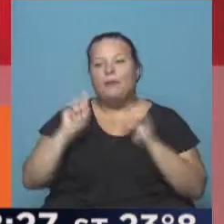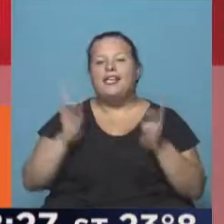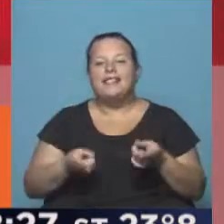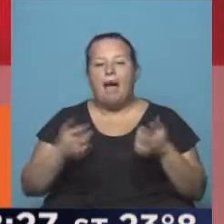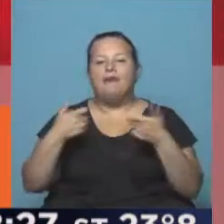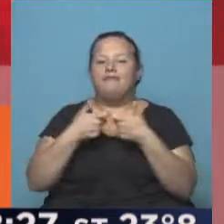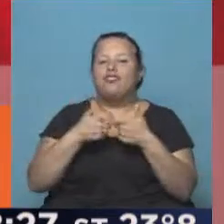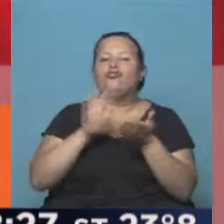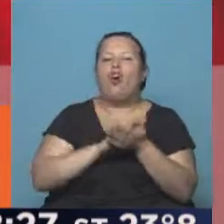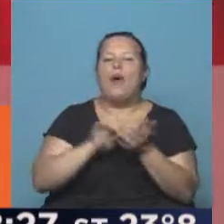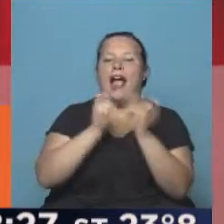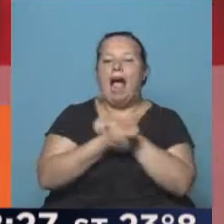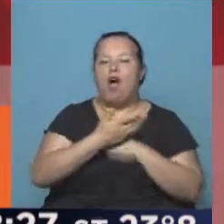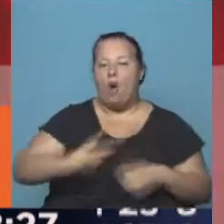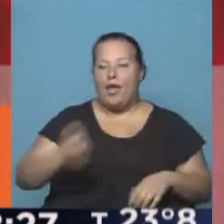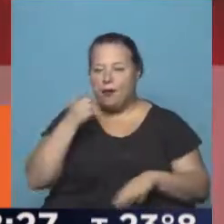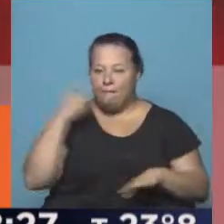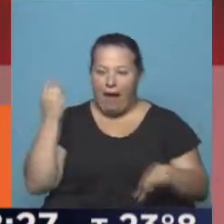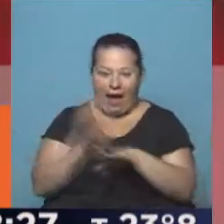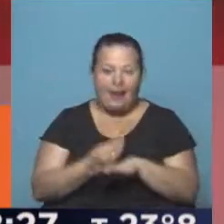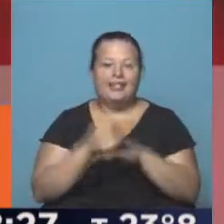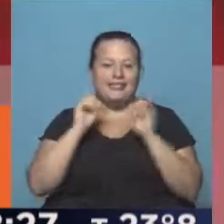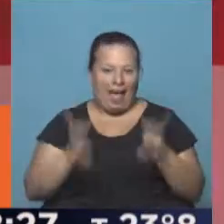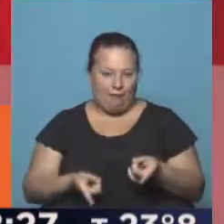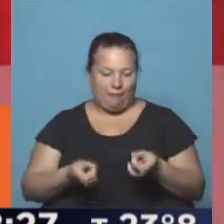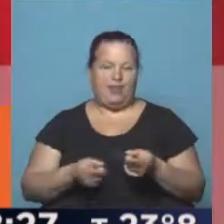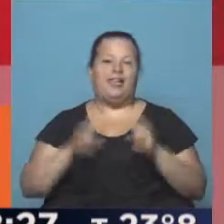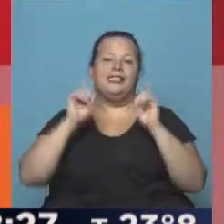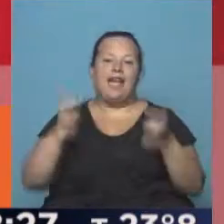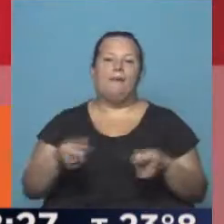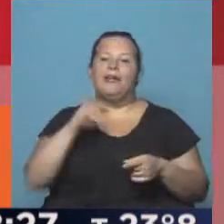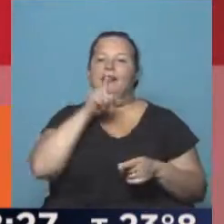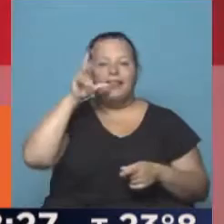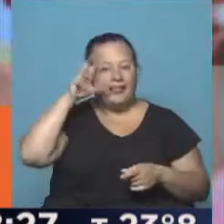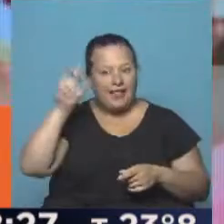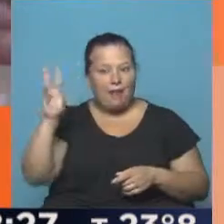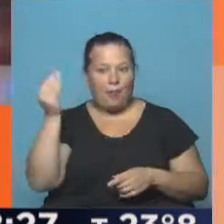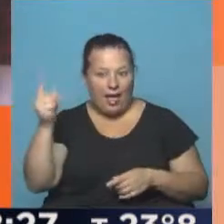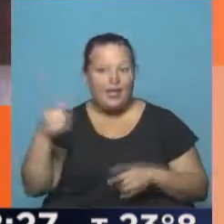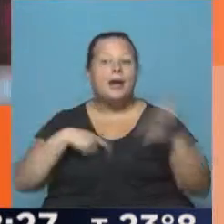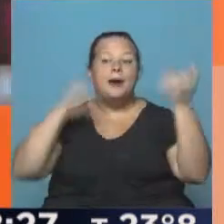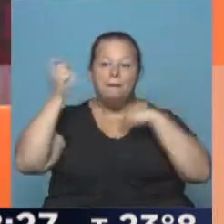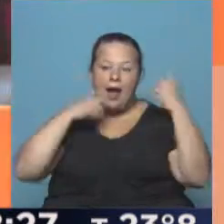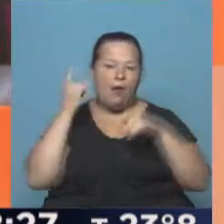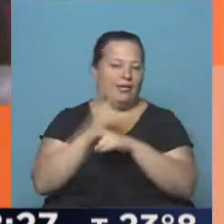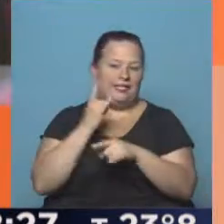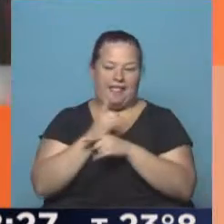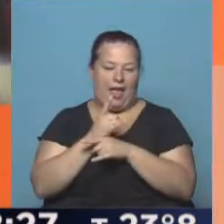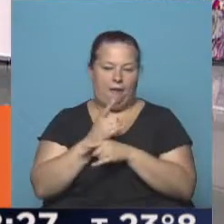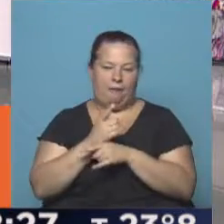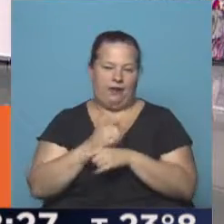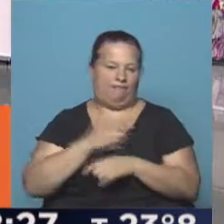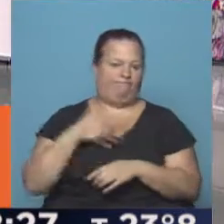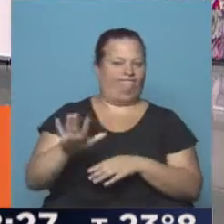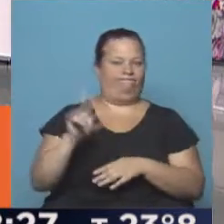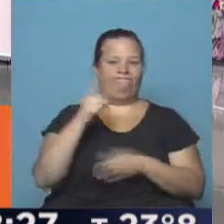que ver con el cambio de gobierno, la llegada de Mauricio Macri al poder y también de Michel Temer, y bueno, los paraguayos que siempre fueron muy